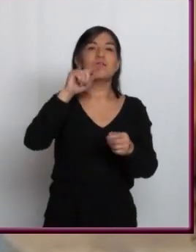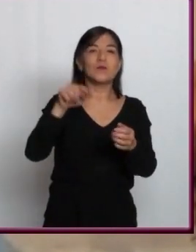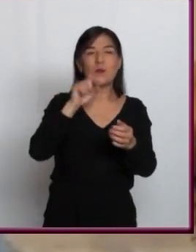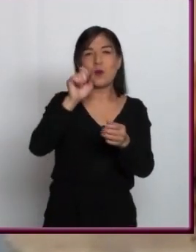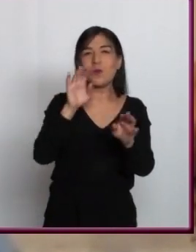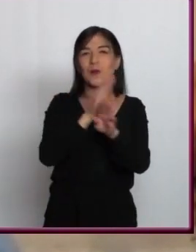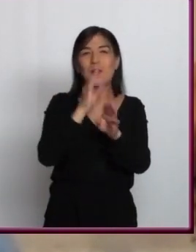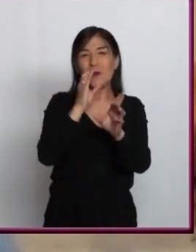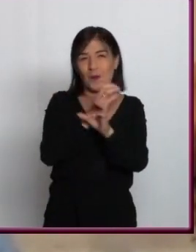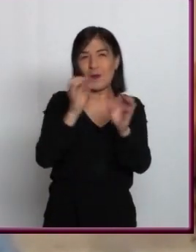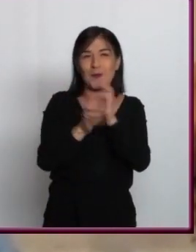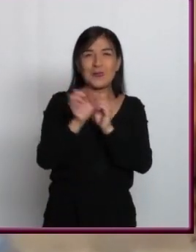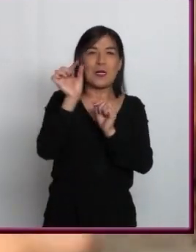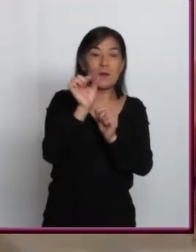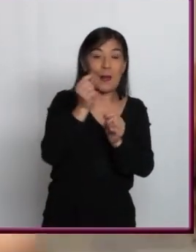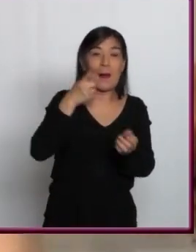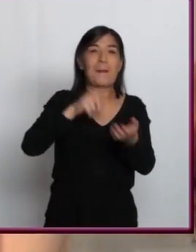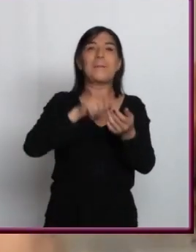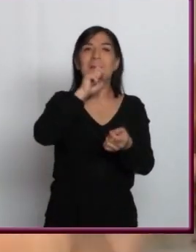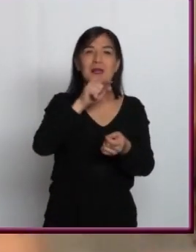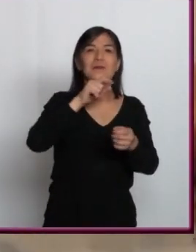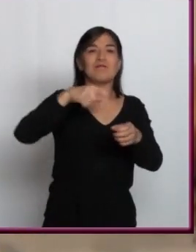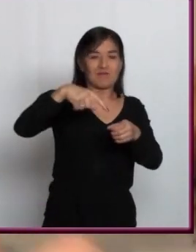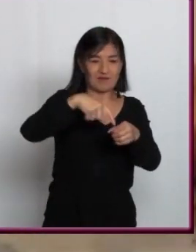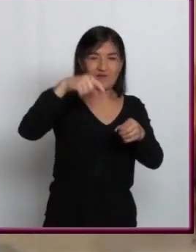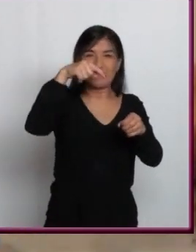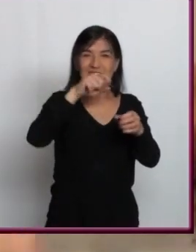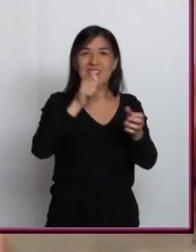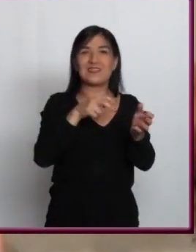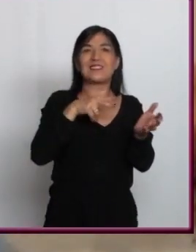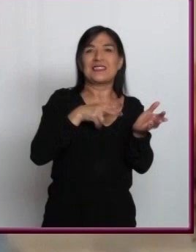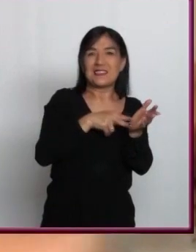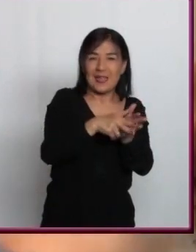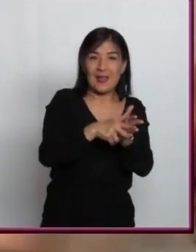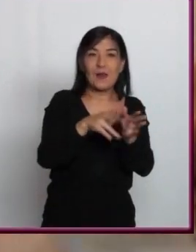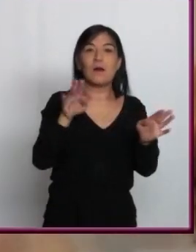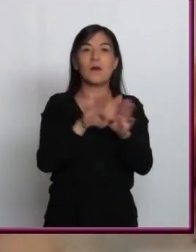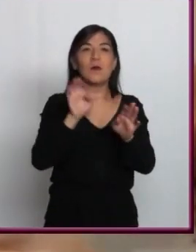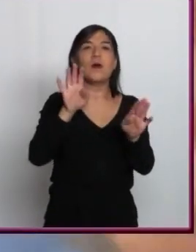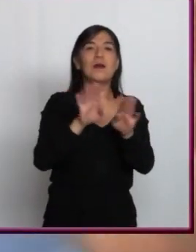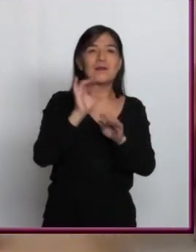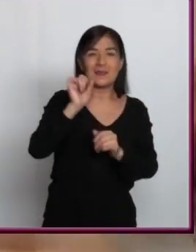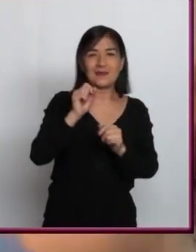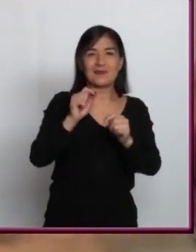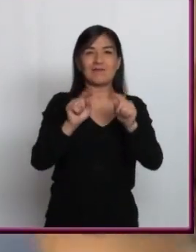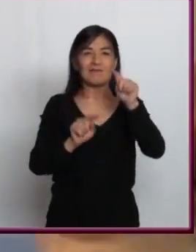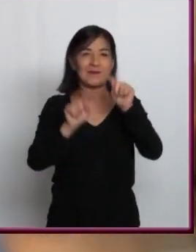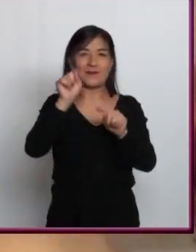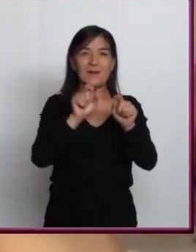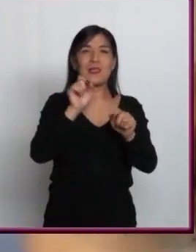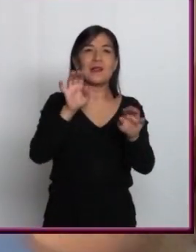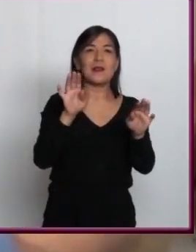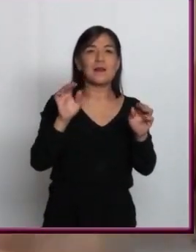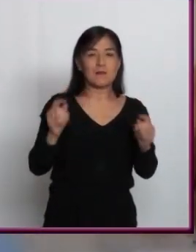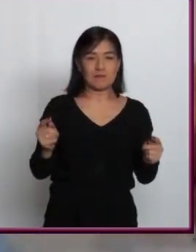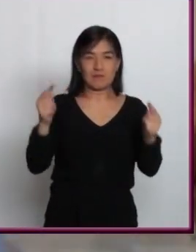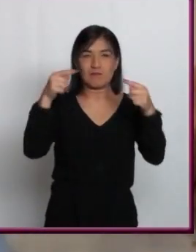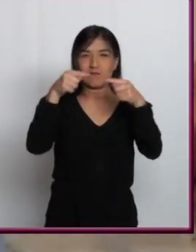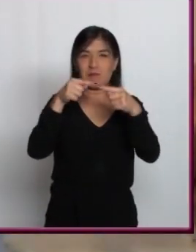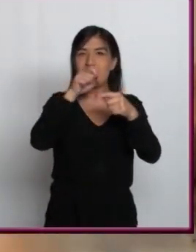compacto junto con los agujeros negros. Si estos objetos compactos provienen de un sistema binario, quiere decir que vienen en